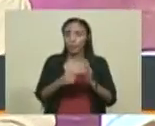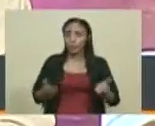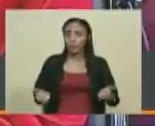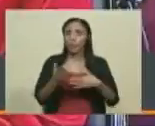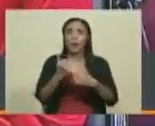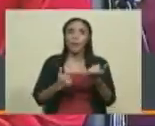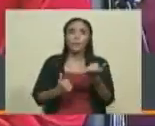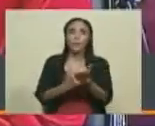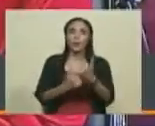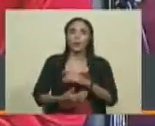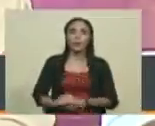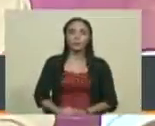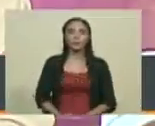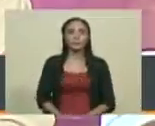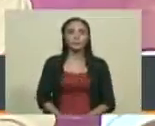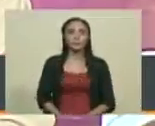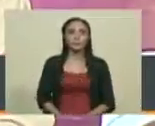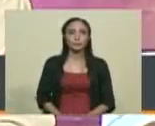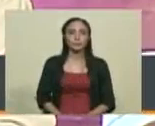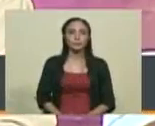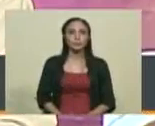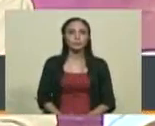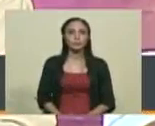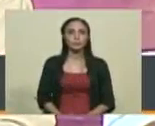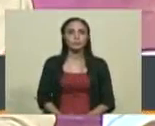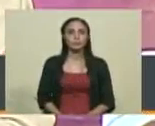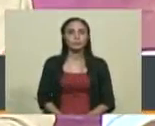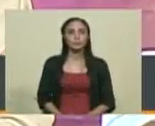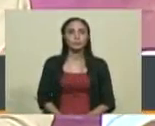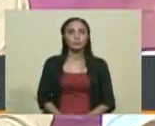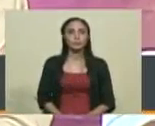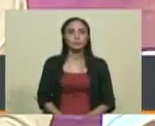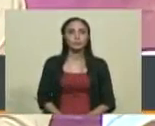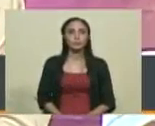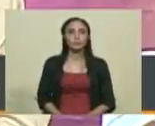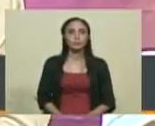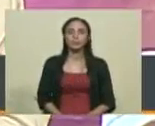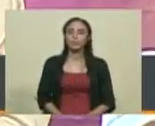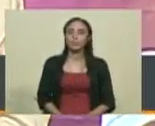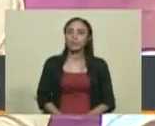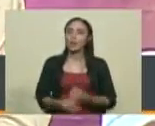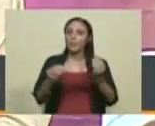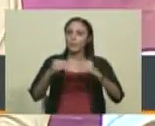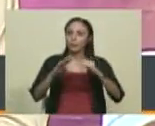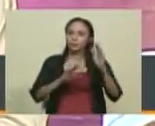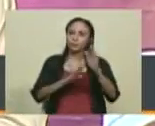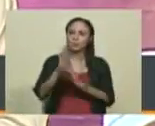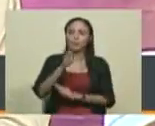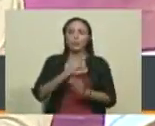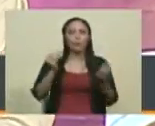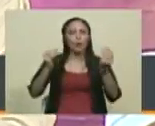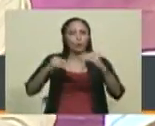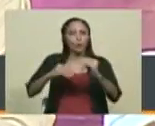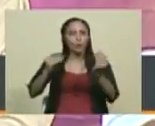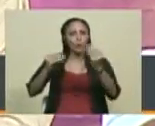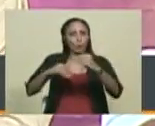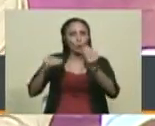mucho más allá de lo que hemos llegado, y además repotenciar muchos de los acuerdos